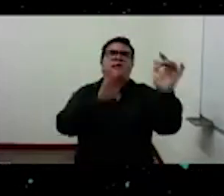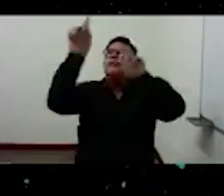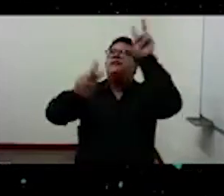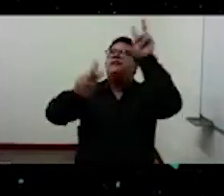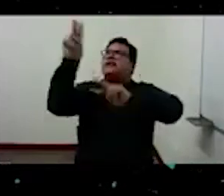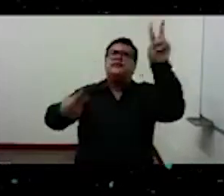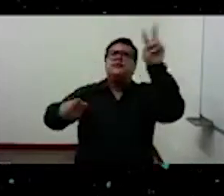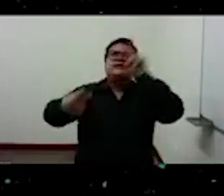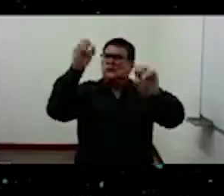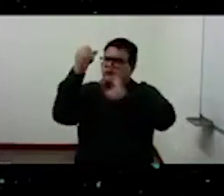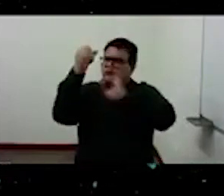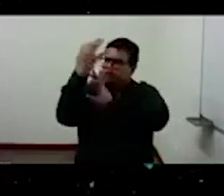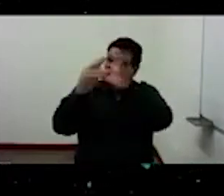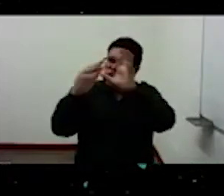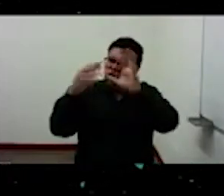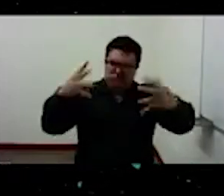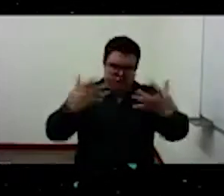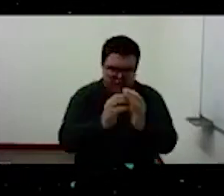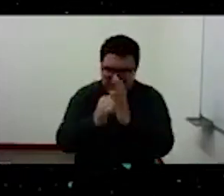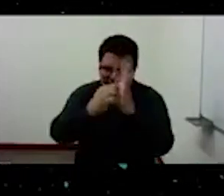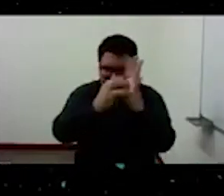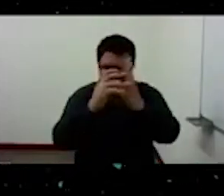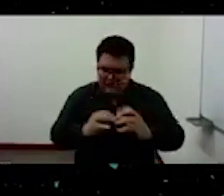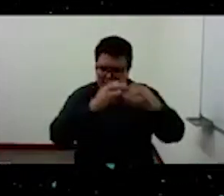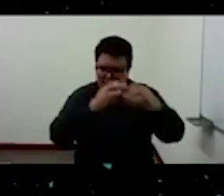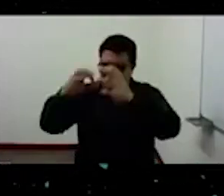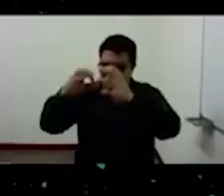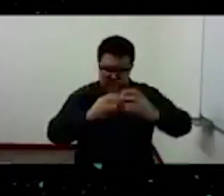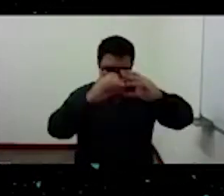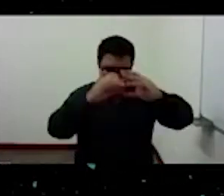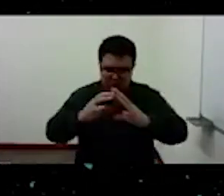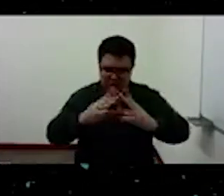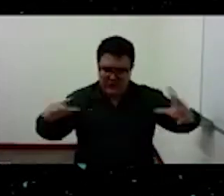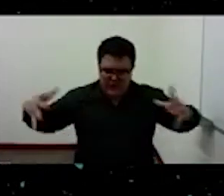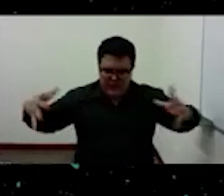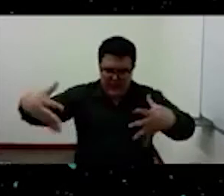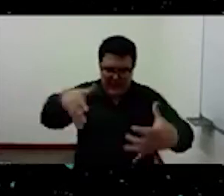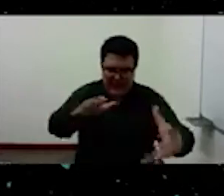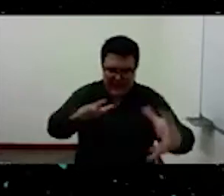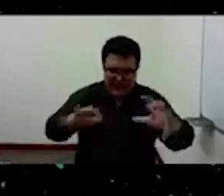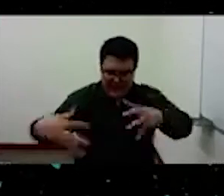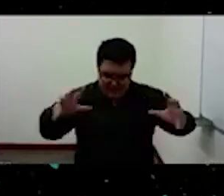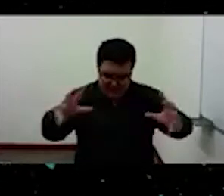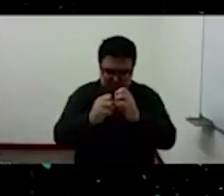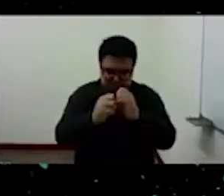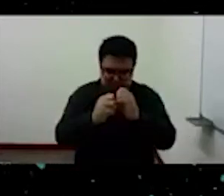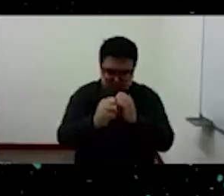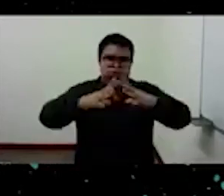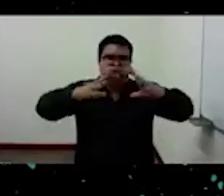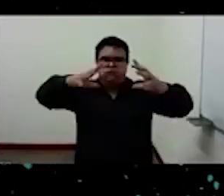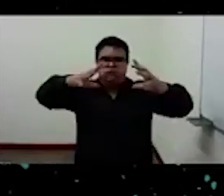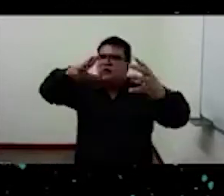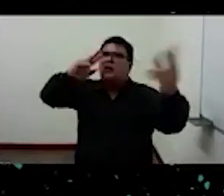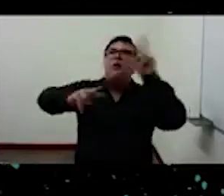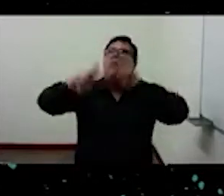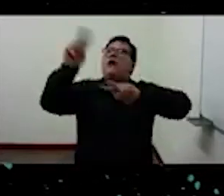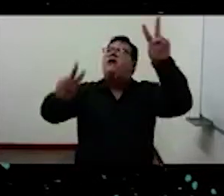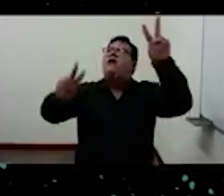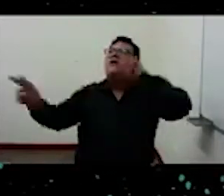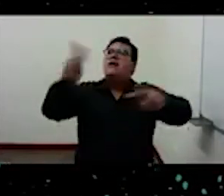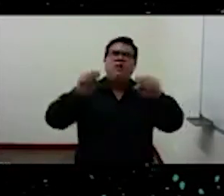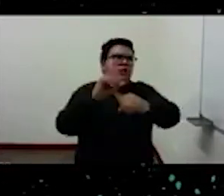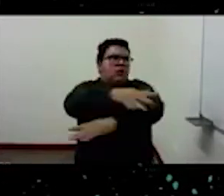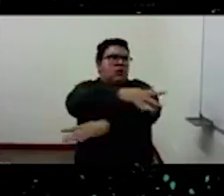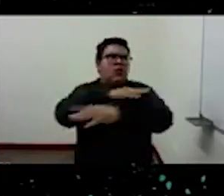intensidad de la materia que se pliega y se recoge espiritualmente en una semilla, capaz de surcar las corrientes más